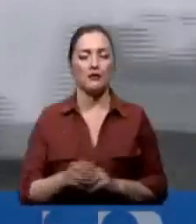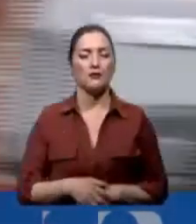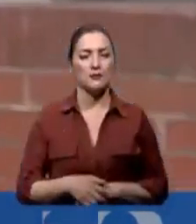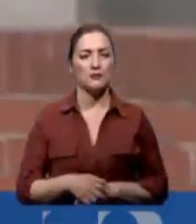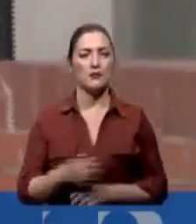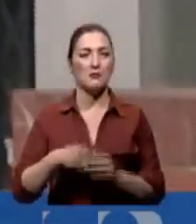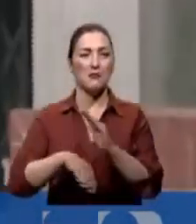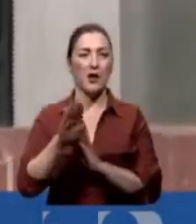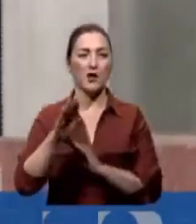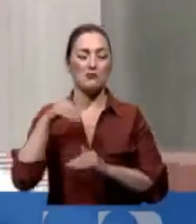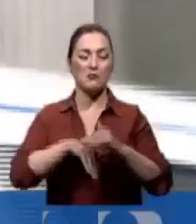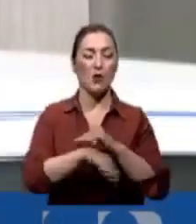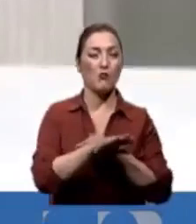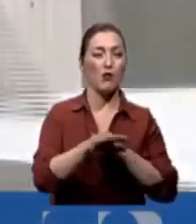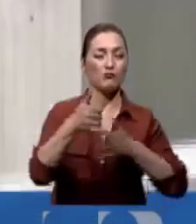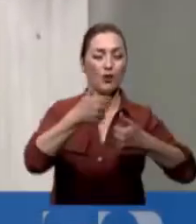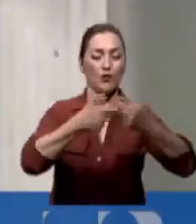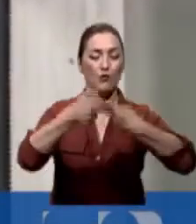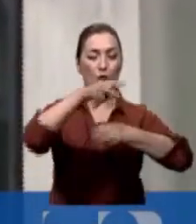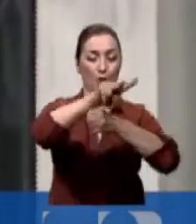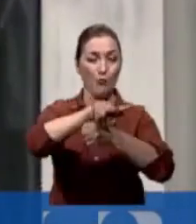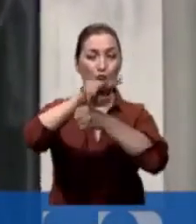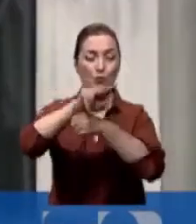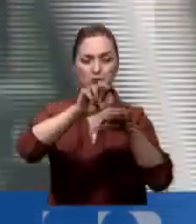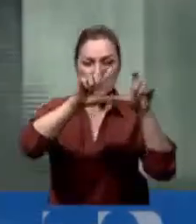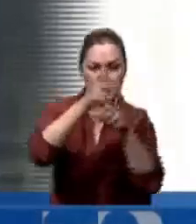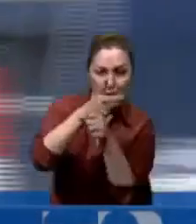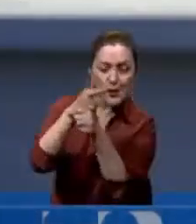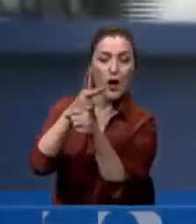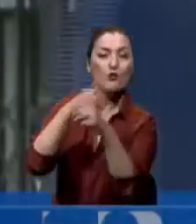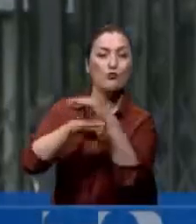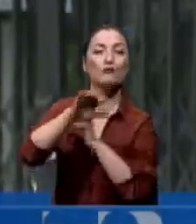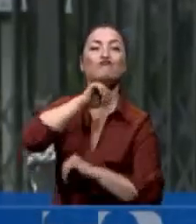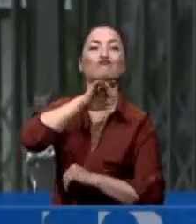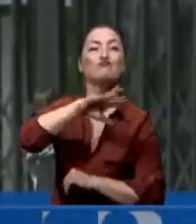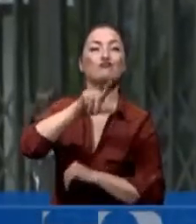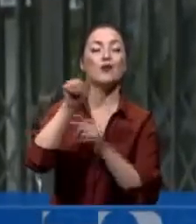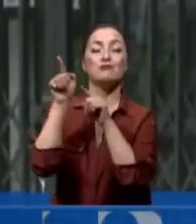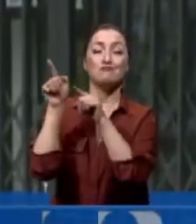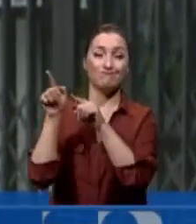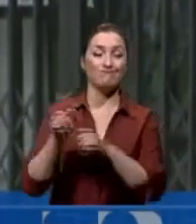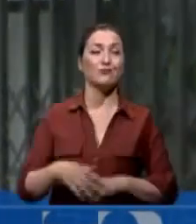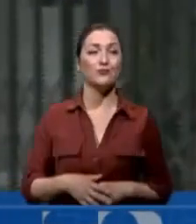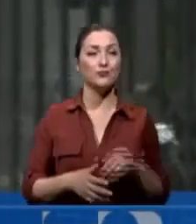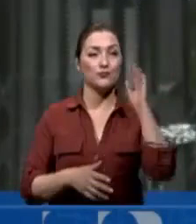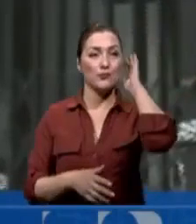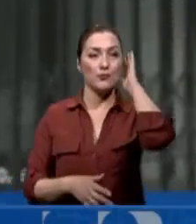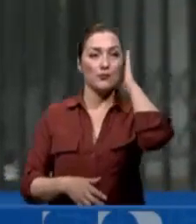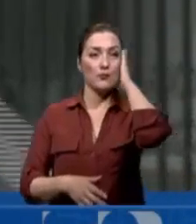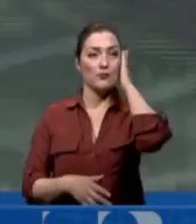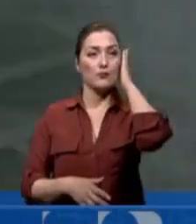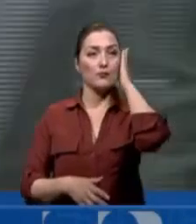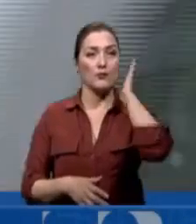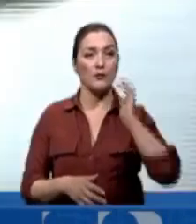la gran mayoría de locales que son inspeccionados por los delincuentes son asaltados, y eso es lo que ha venido ocurriendo en estos últimos días, como